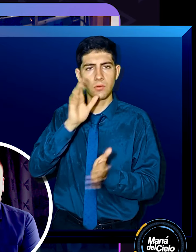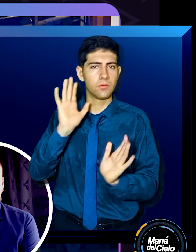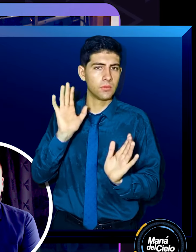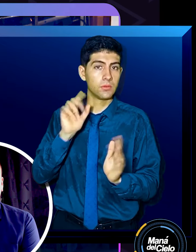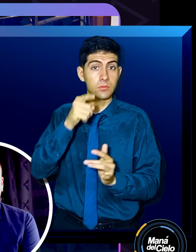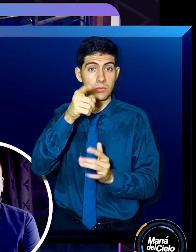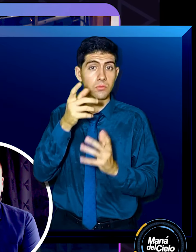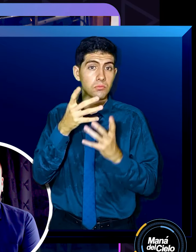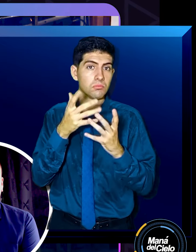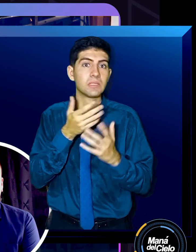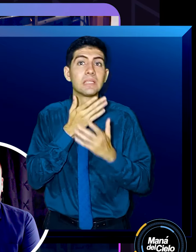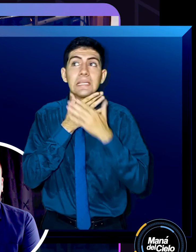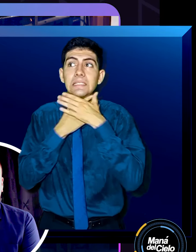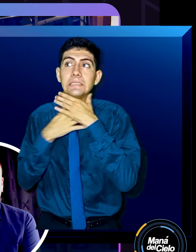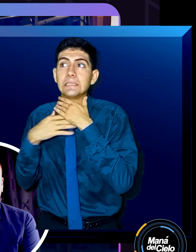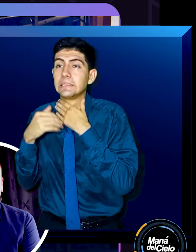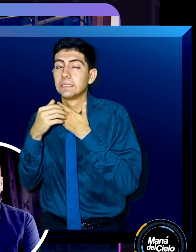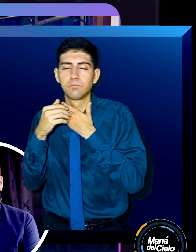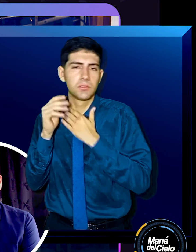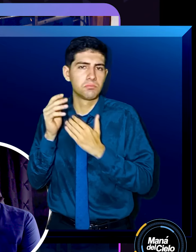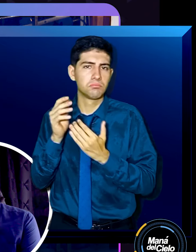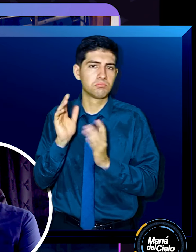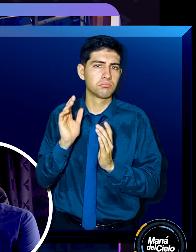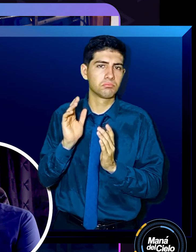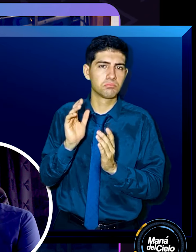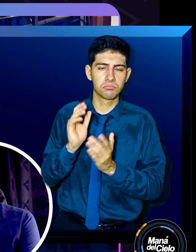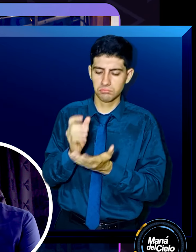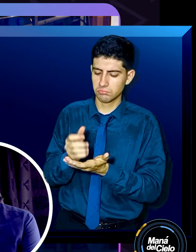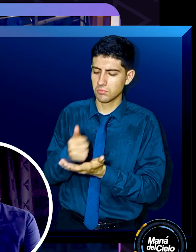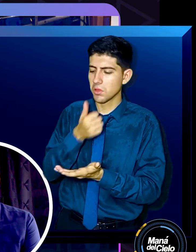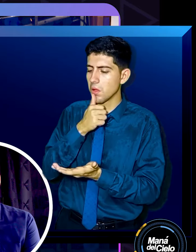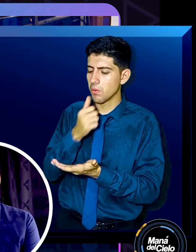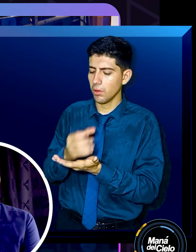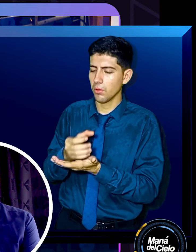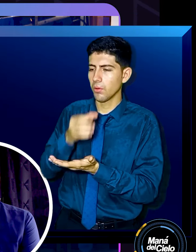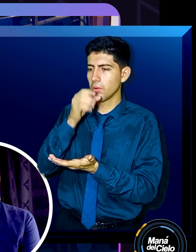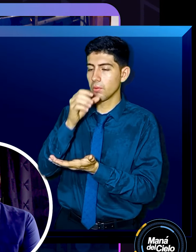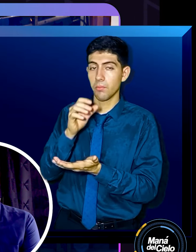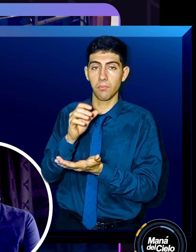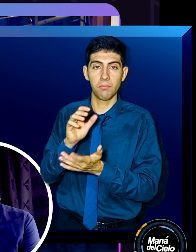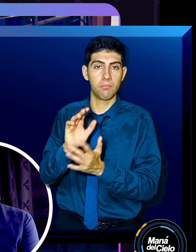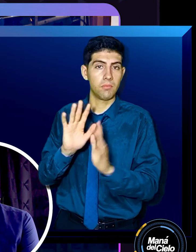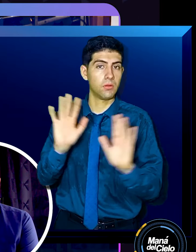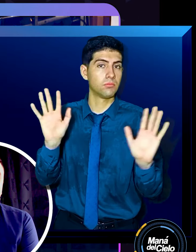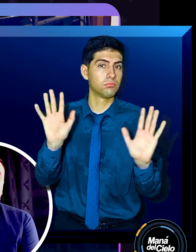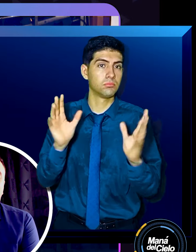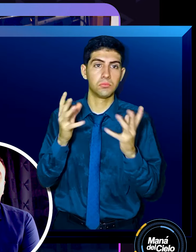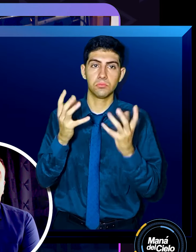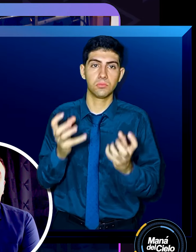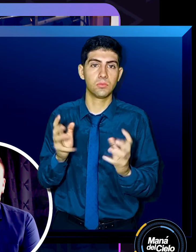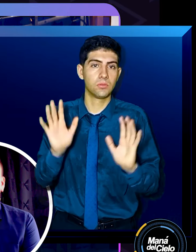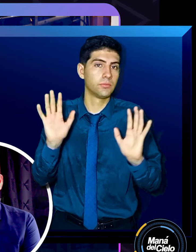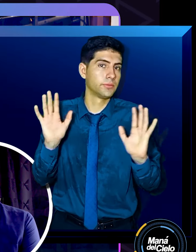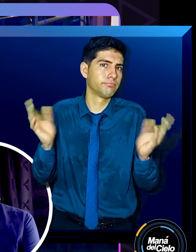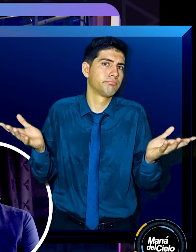Si tú tienes sed es porque quieres. Vea, si yo no quiero, no tomo.